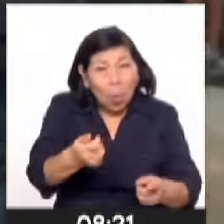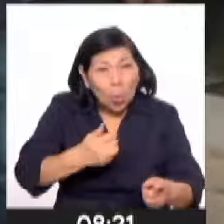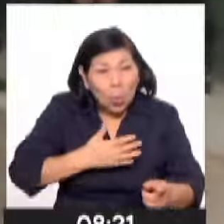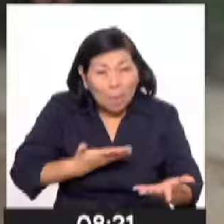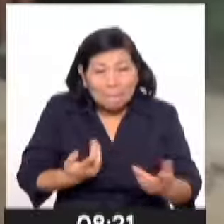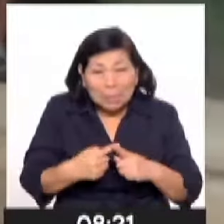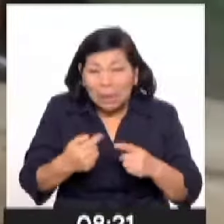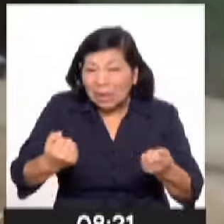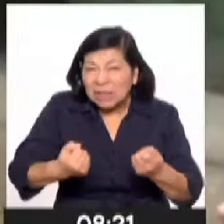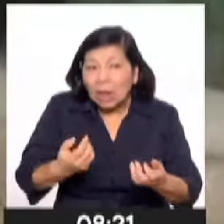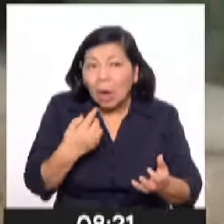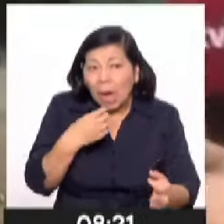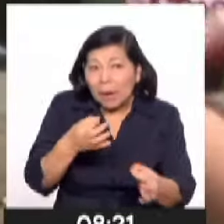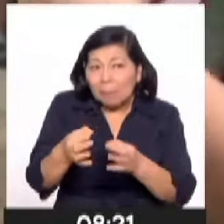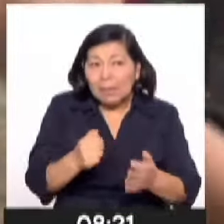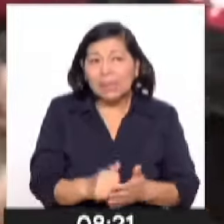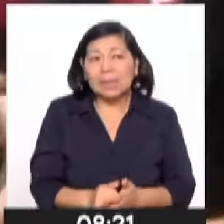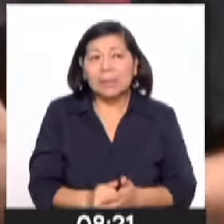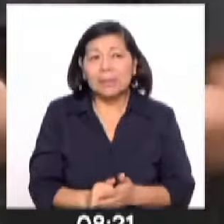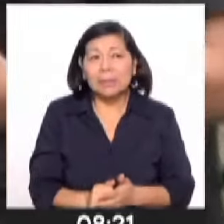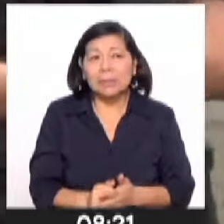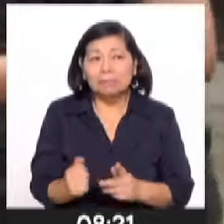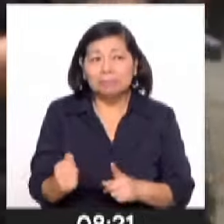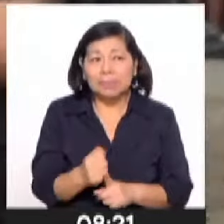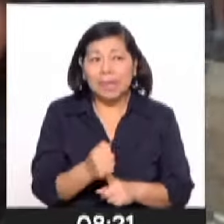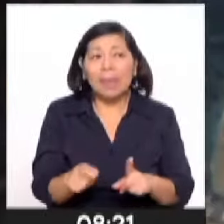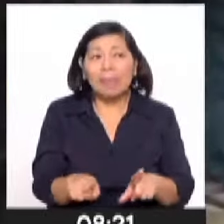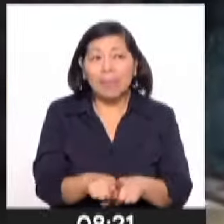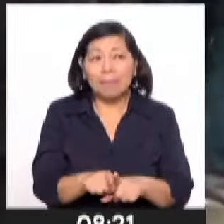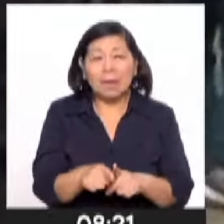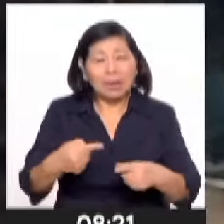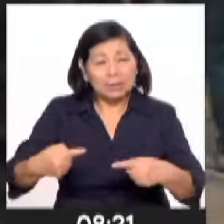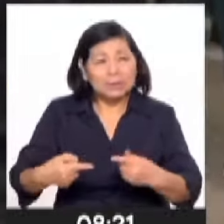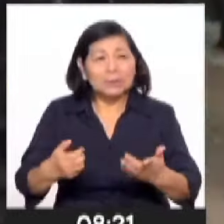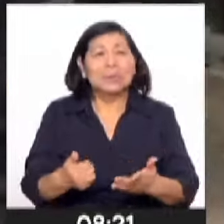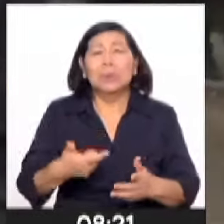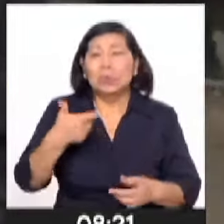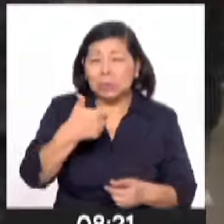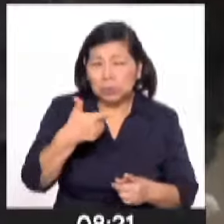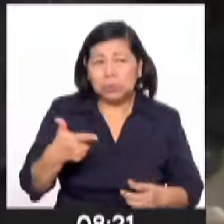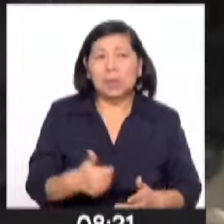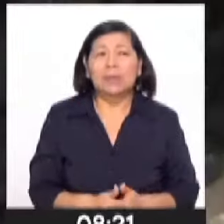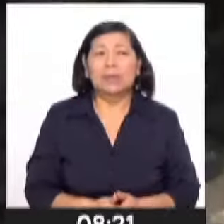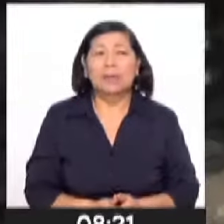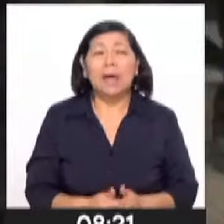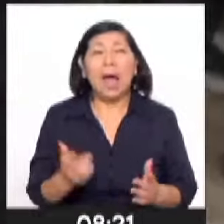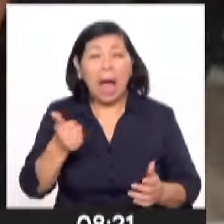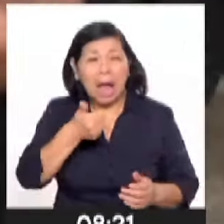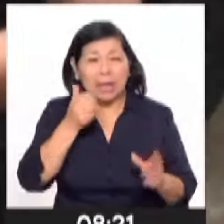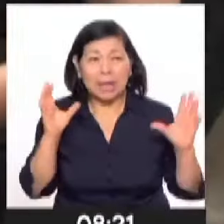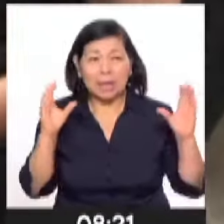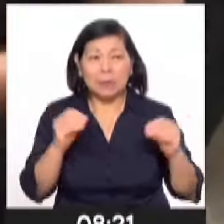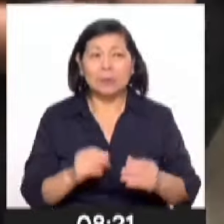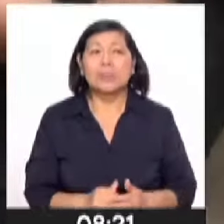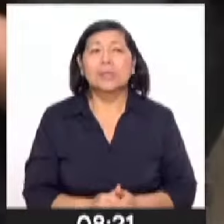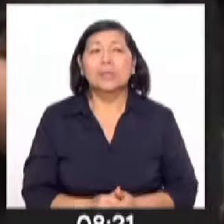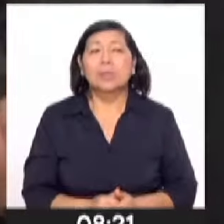los detalles, porque no solamente es el aspecto de extorsión, sino los han enfrentado con armas de fuego ayer por la noche. Caballero, bienvenido a TV